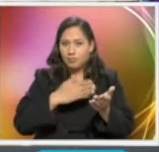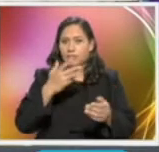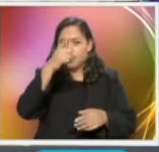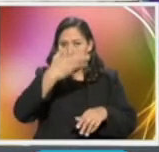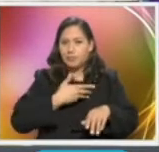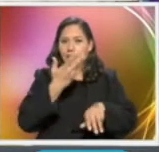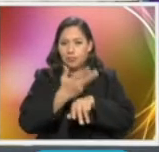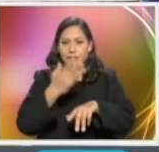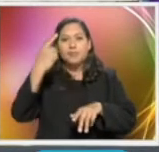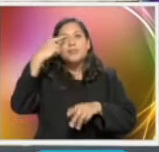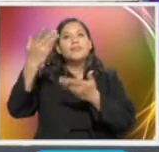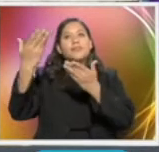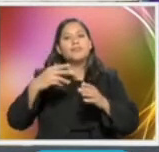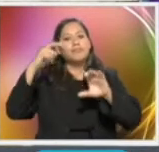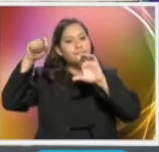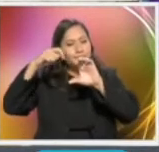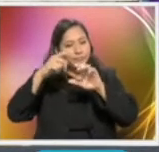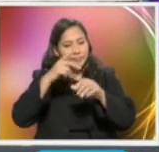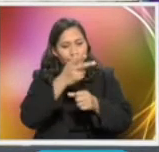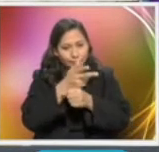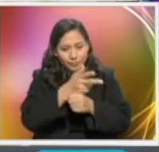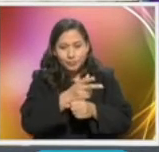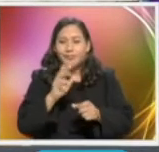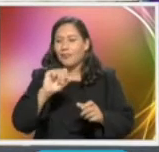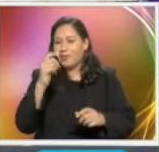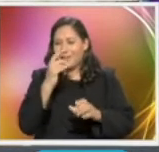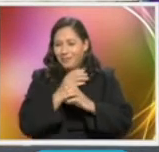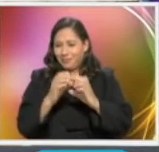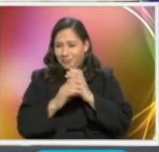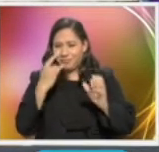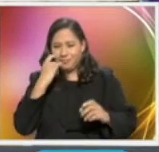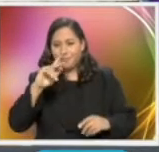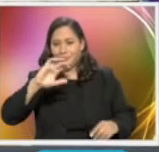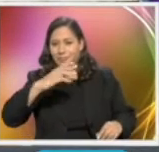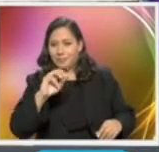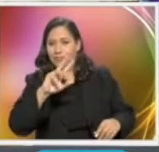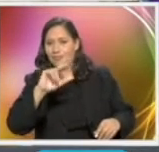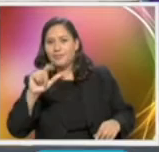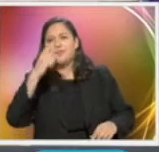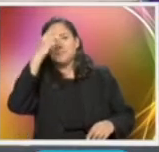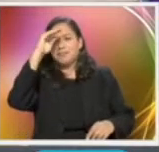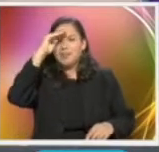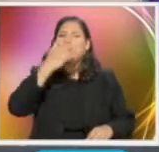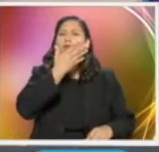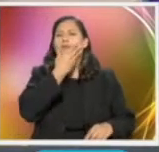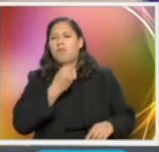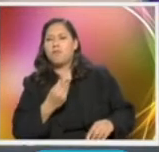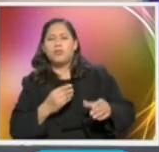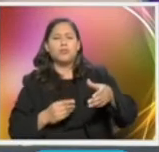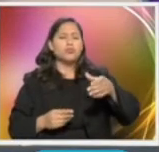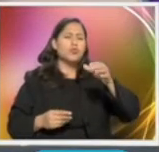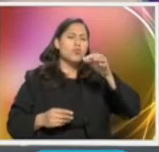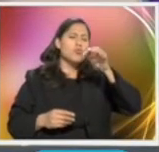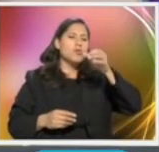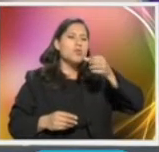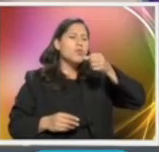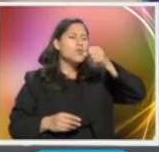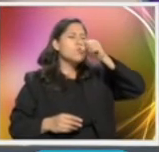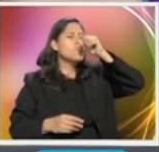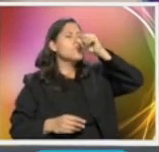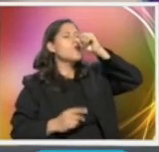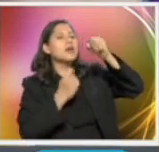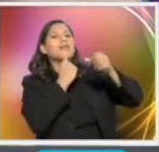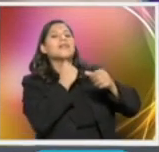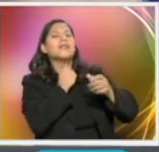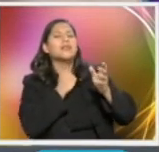a filmarlo. Otra de las cosas curiosas de Pancho Villa, por ejemplo, uno pensaría que era el machote que tomaba mucho tequila